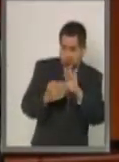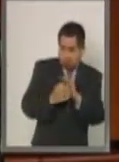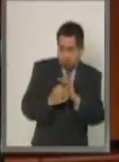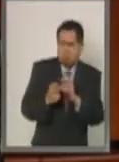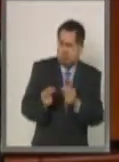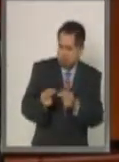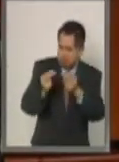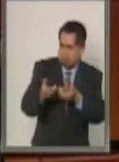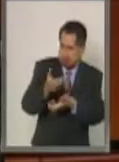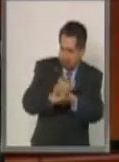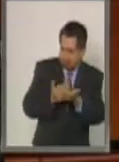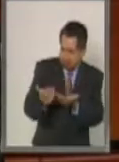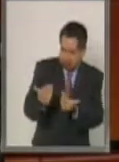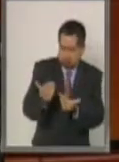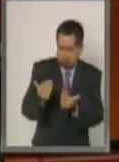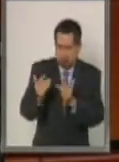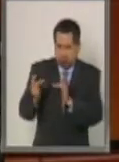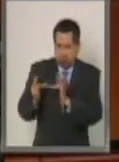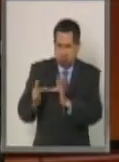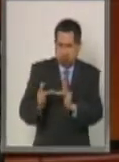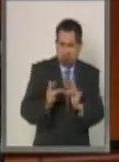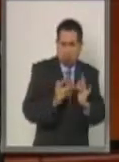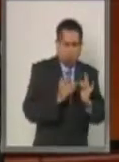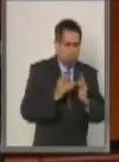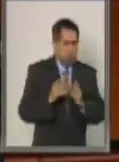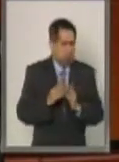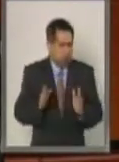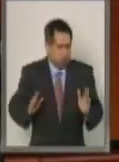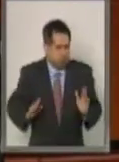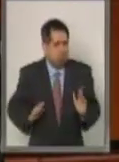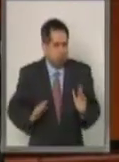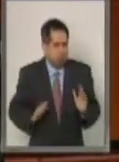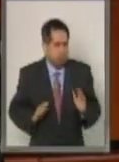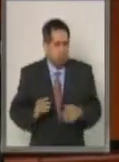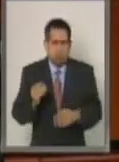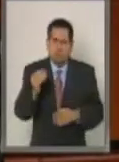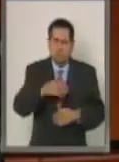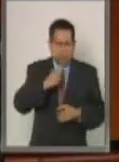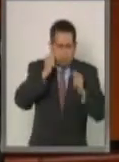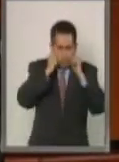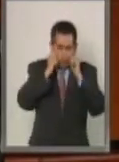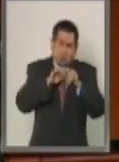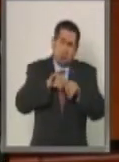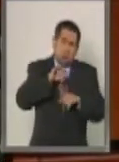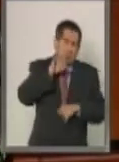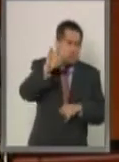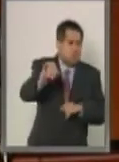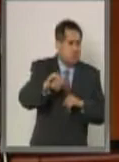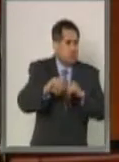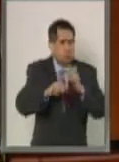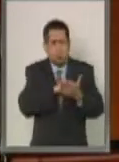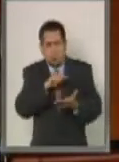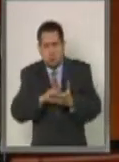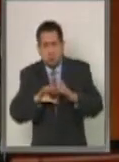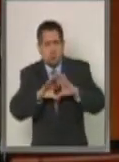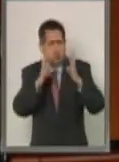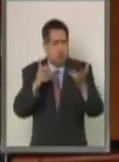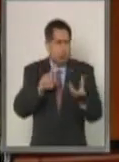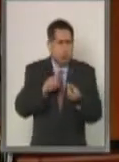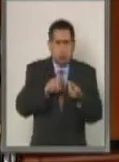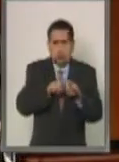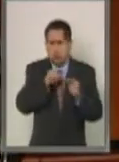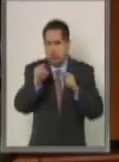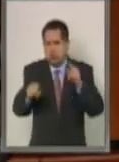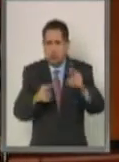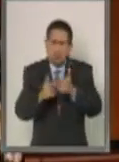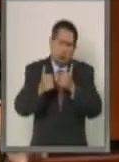relación, sin importar en ningún caso la distancia geográfica que nos